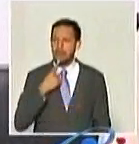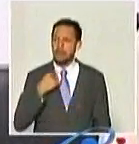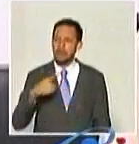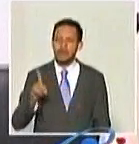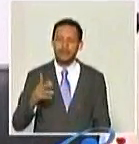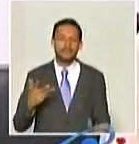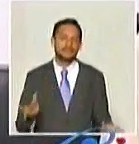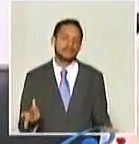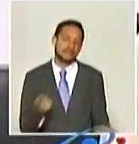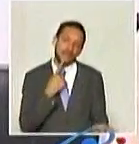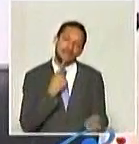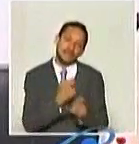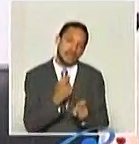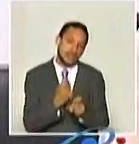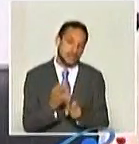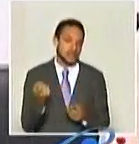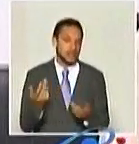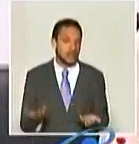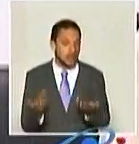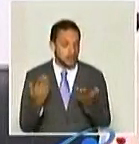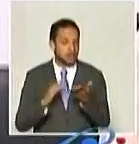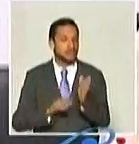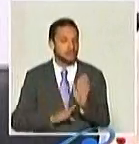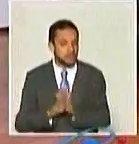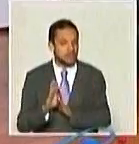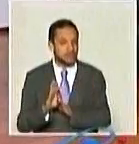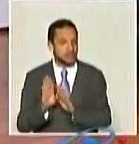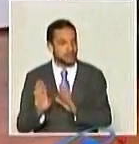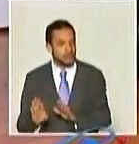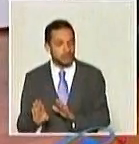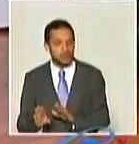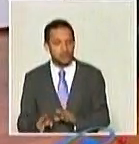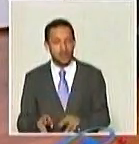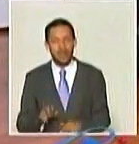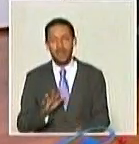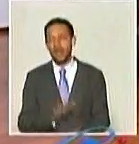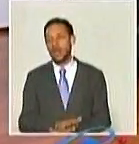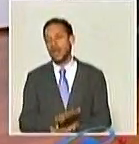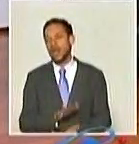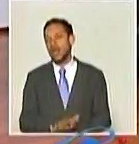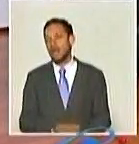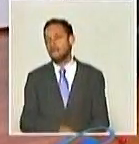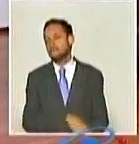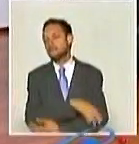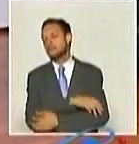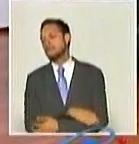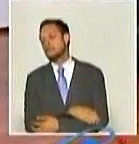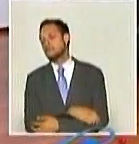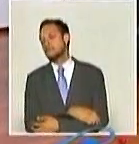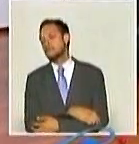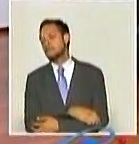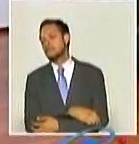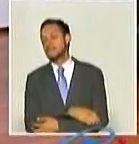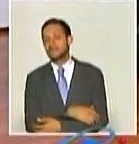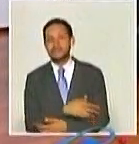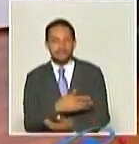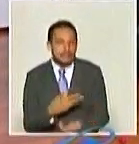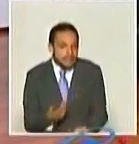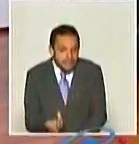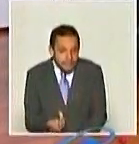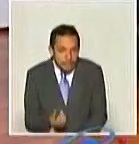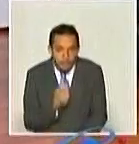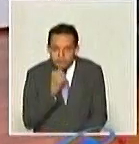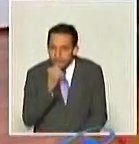¿cómo llamamos esto? La dinamia. La quietud, ¿cierto? La quietud. Sedentarismo. El sedentarismo, es mucho más